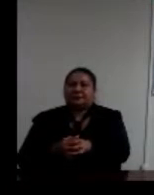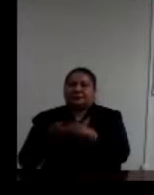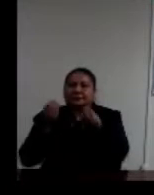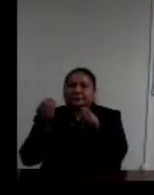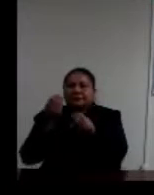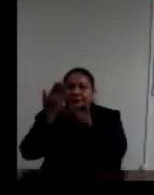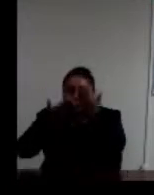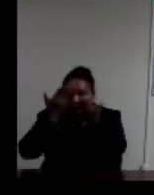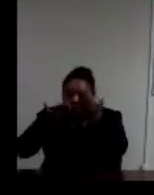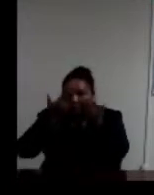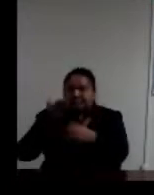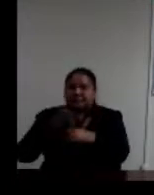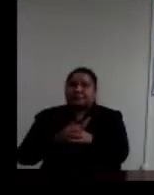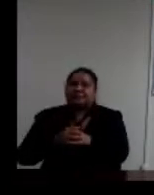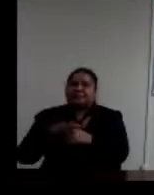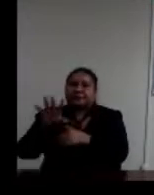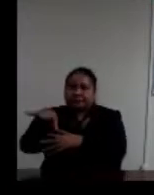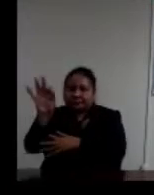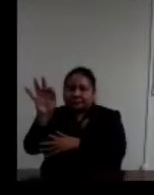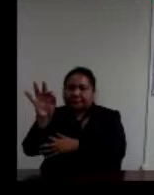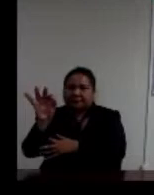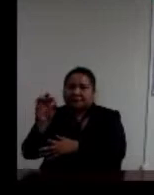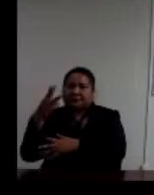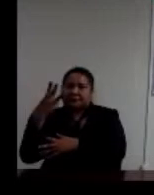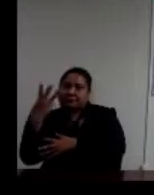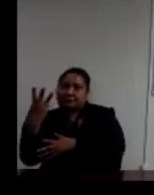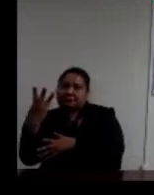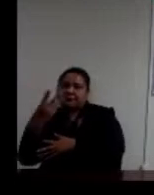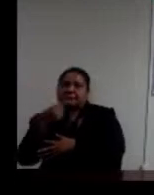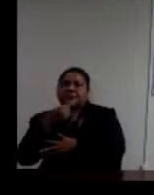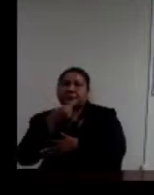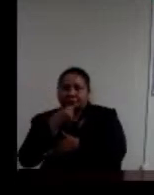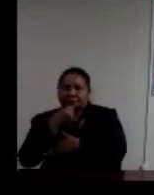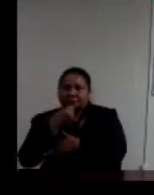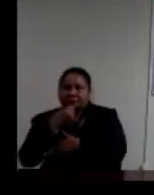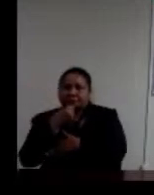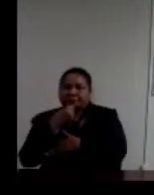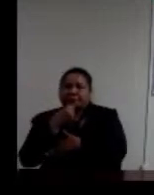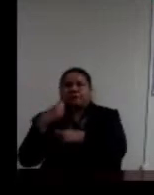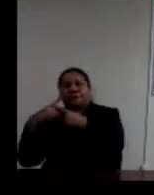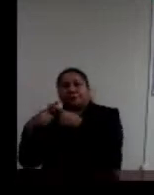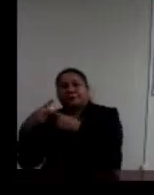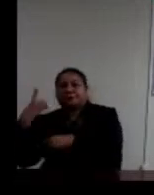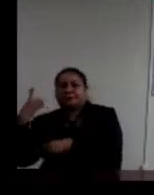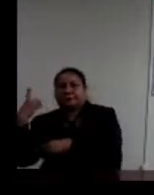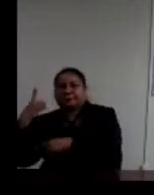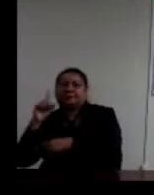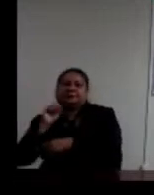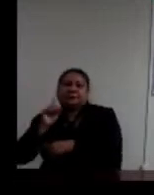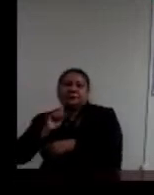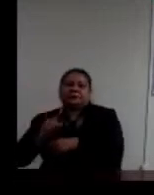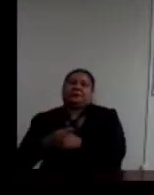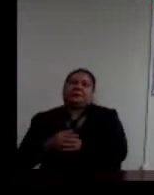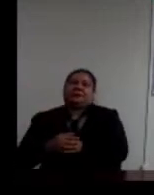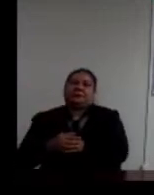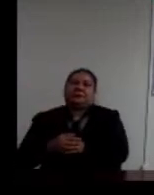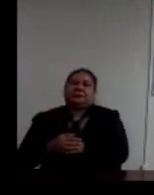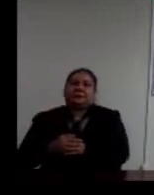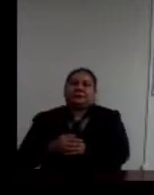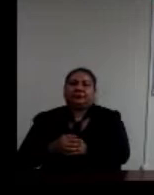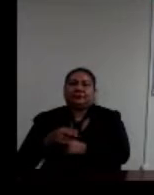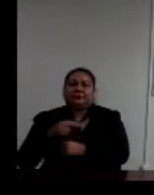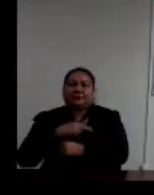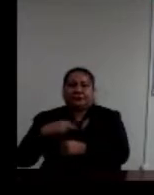muchos estudios, se ha encontrado que son 3 varones por una mujer. ¿Sí? En nuestra población, yo creo que es un poquito más